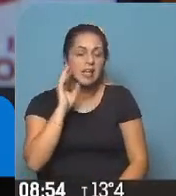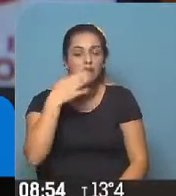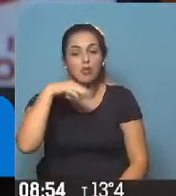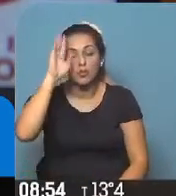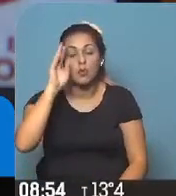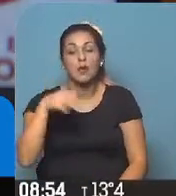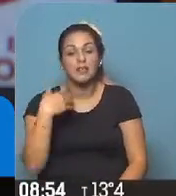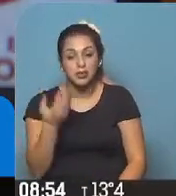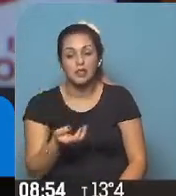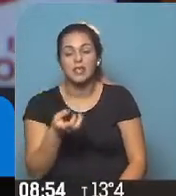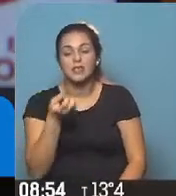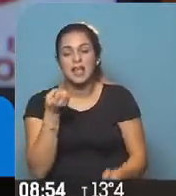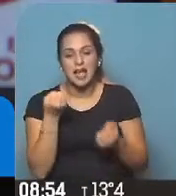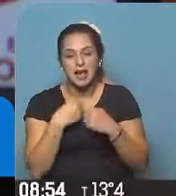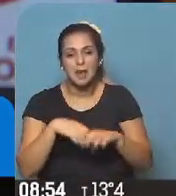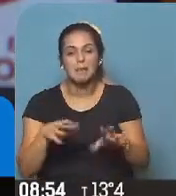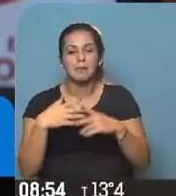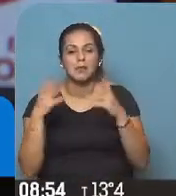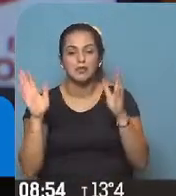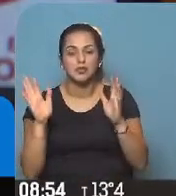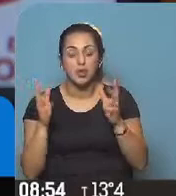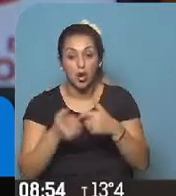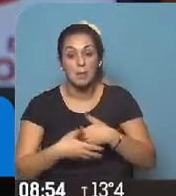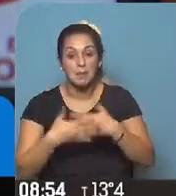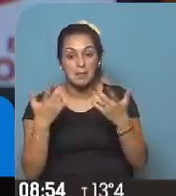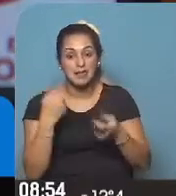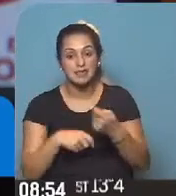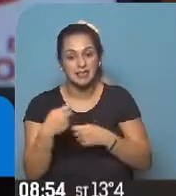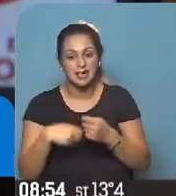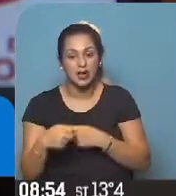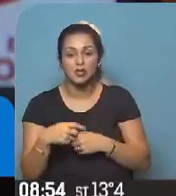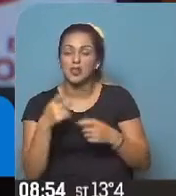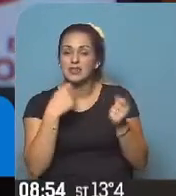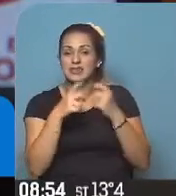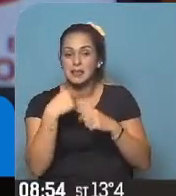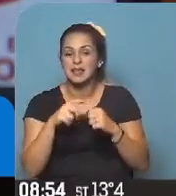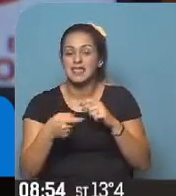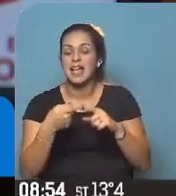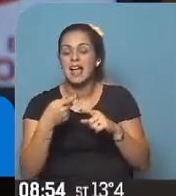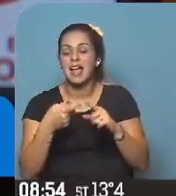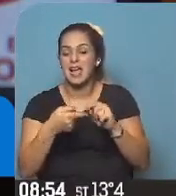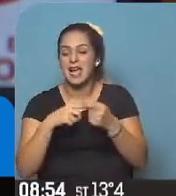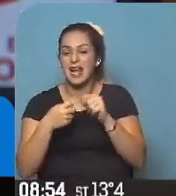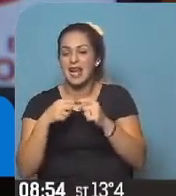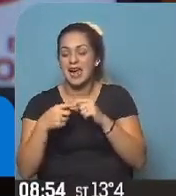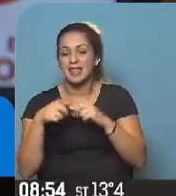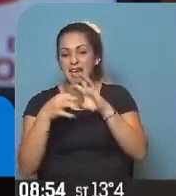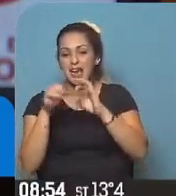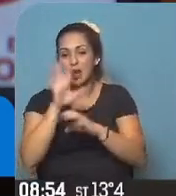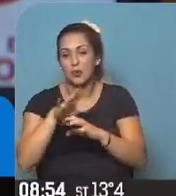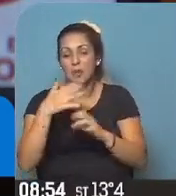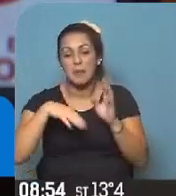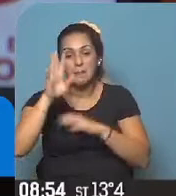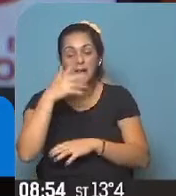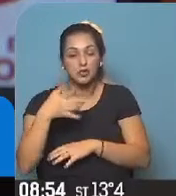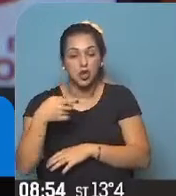había decrecido como negocio. Entonces, ¿qué se hacía? Se exportaba lana a Europa. Claro. El principal comprador de